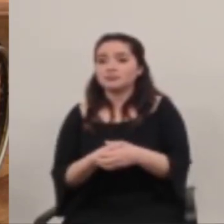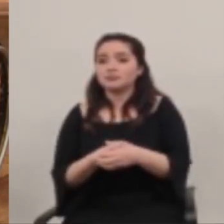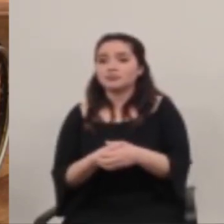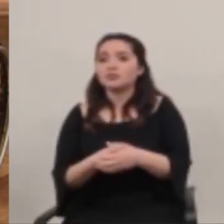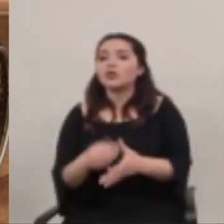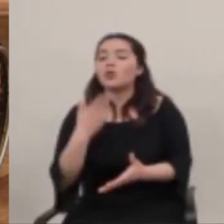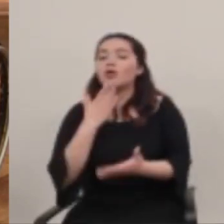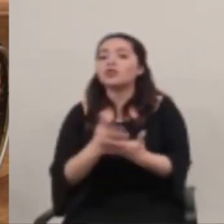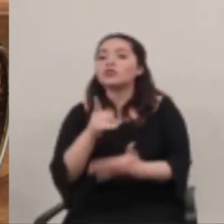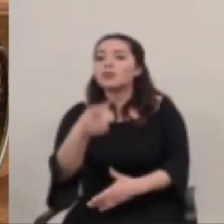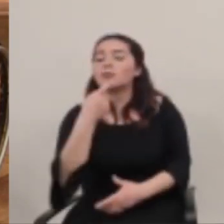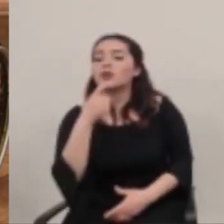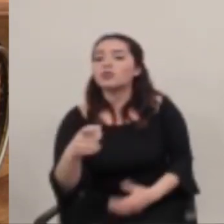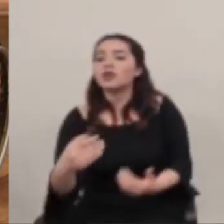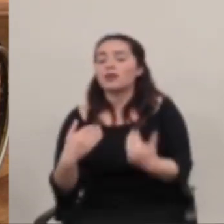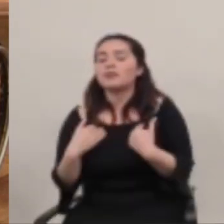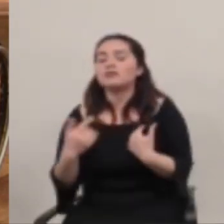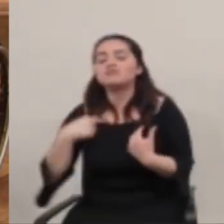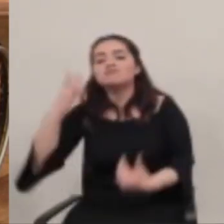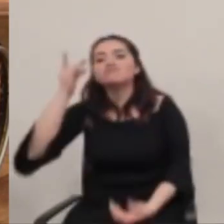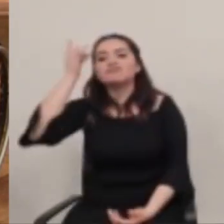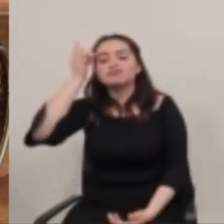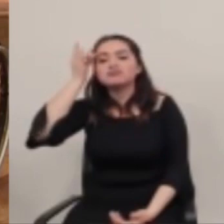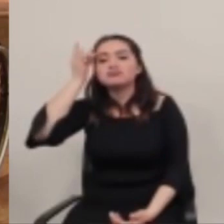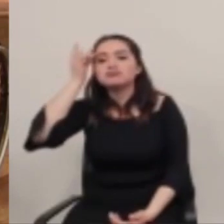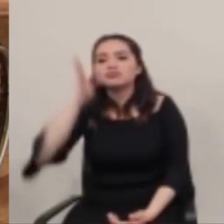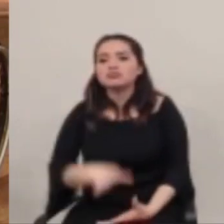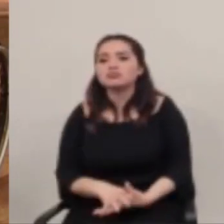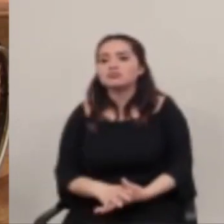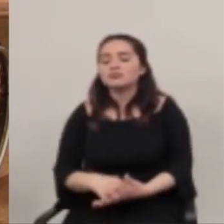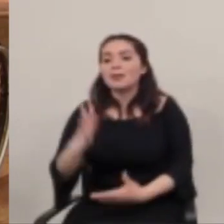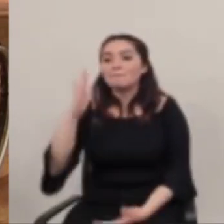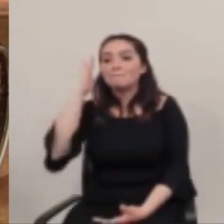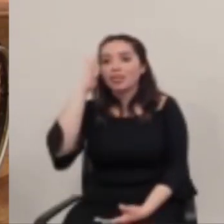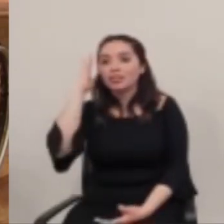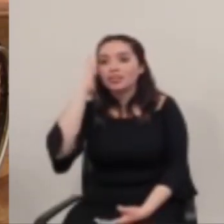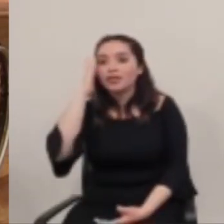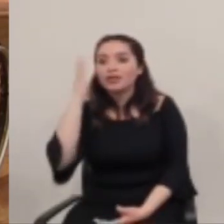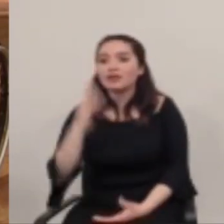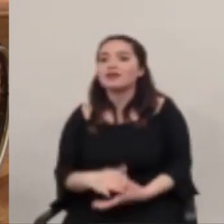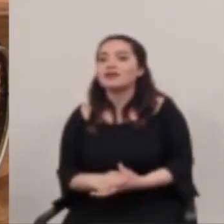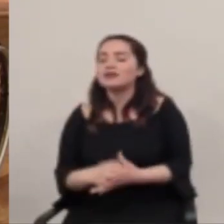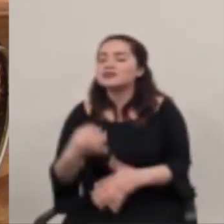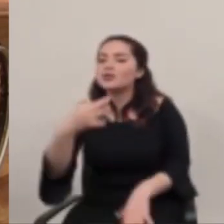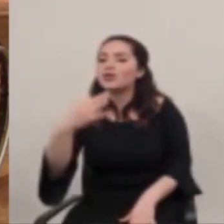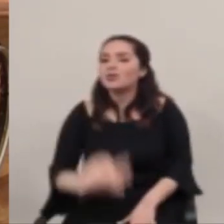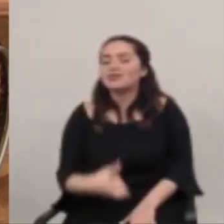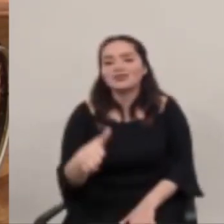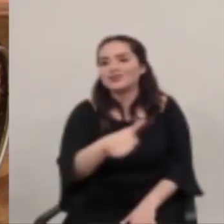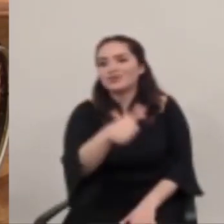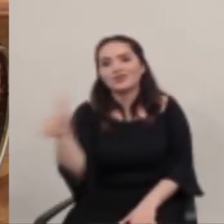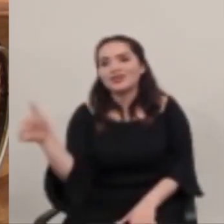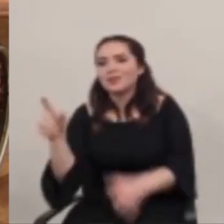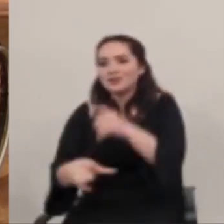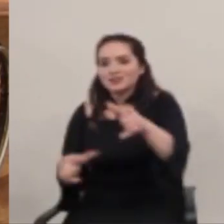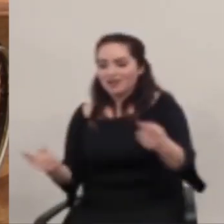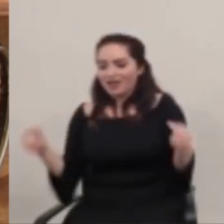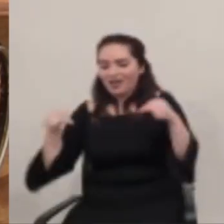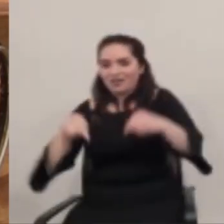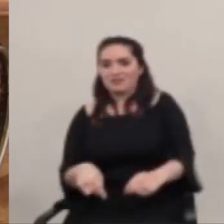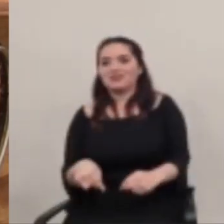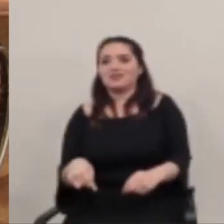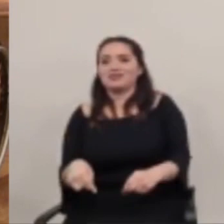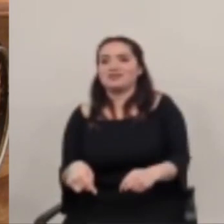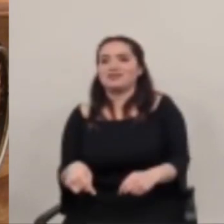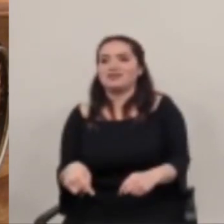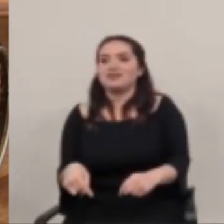Cuando tú haces esa pregunta, a mí se me viene a la mente algo que está en la mente de seguramente todas las personas que están aquí, que son los Juegos Panamericanos y